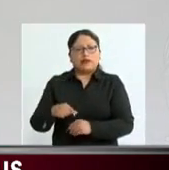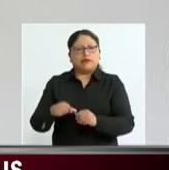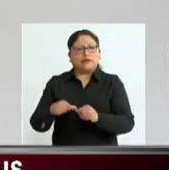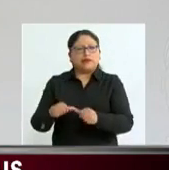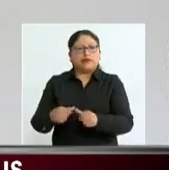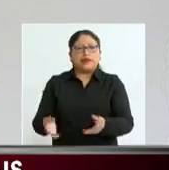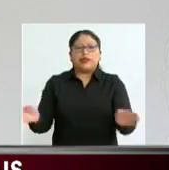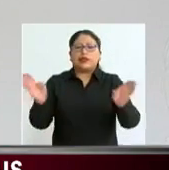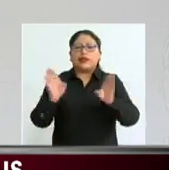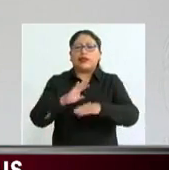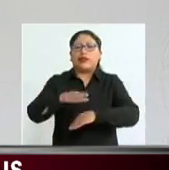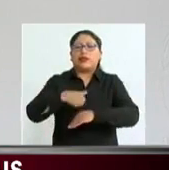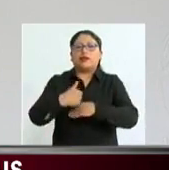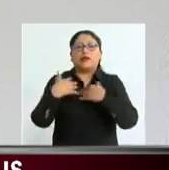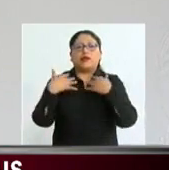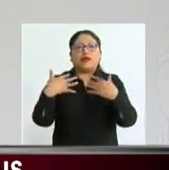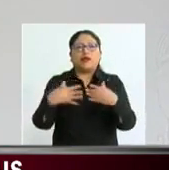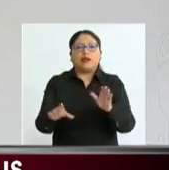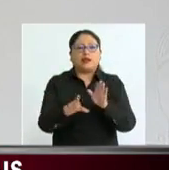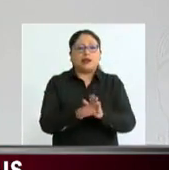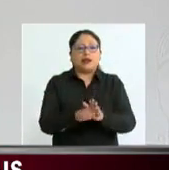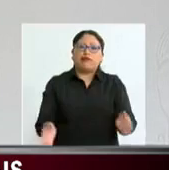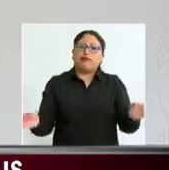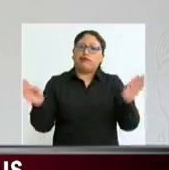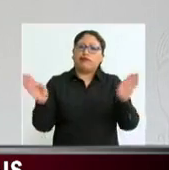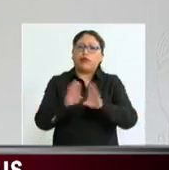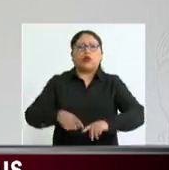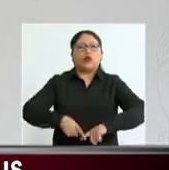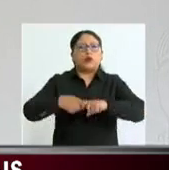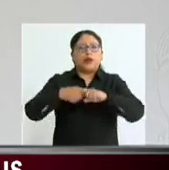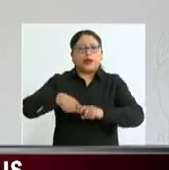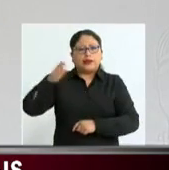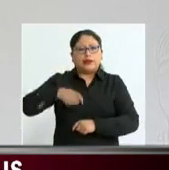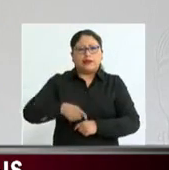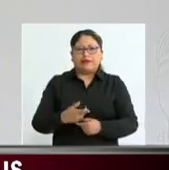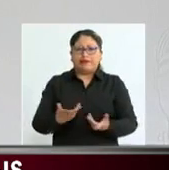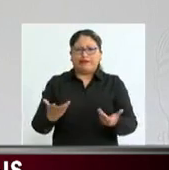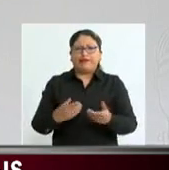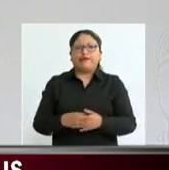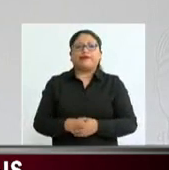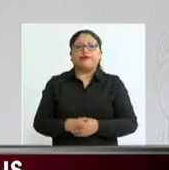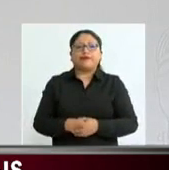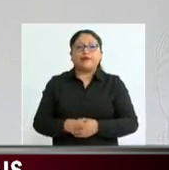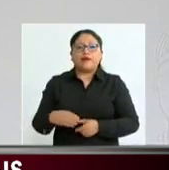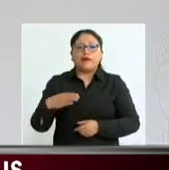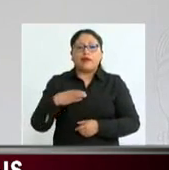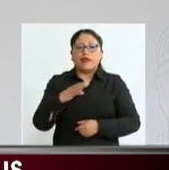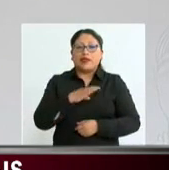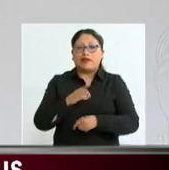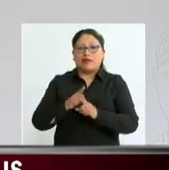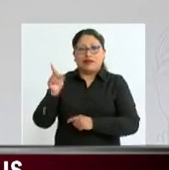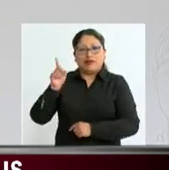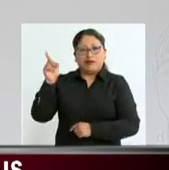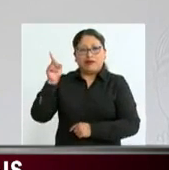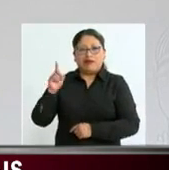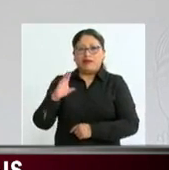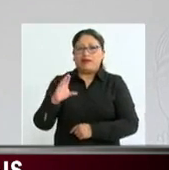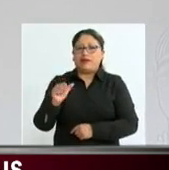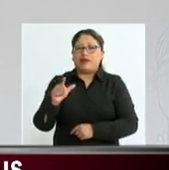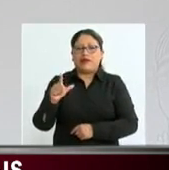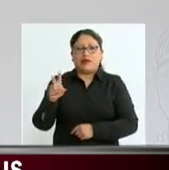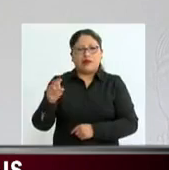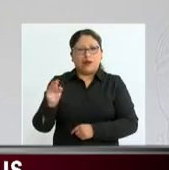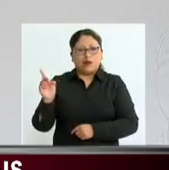la Asamblea Legislativa Plurinacional. Cívico Calvo habla de tumbar al gobierno y que sectores